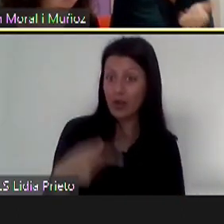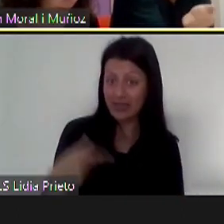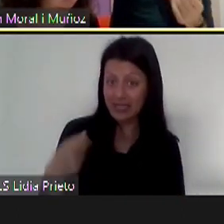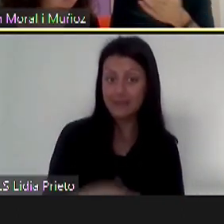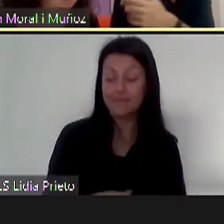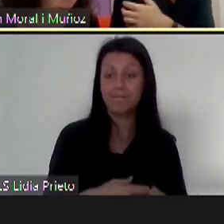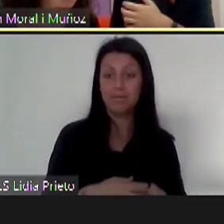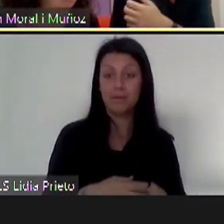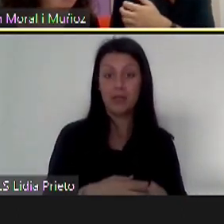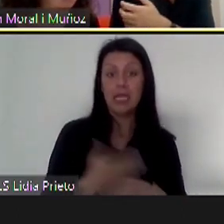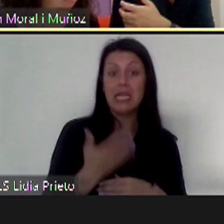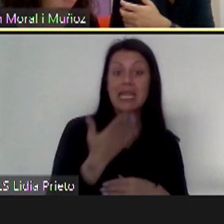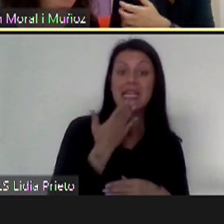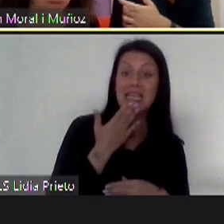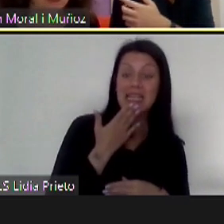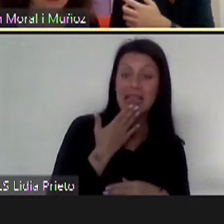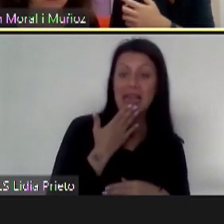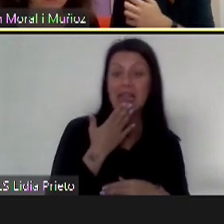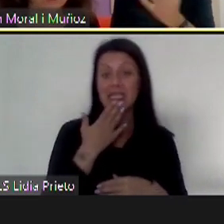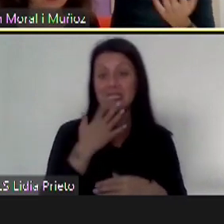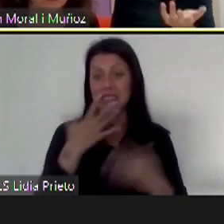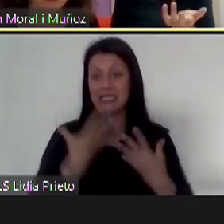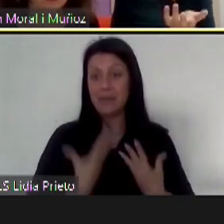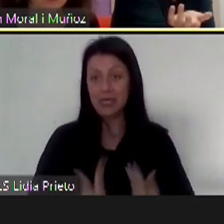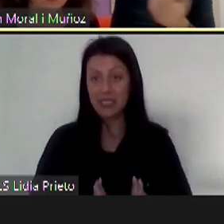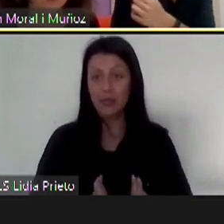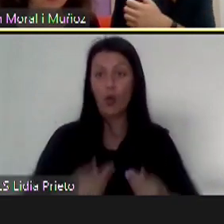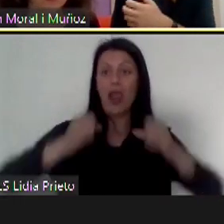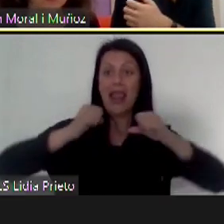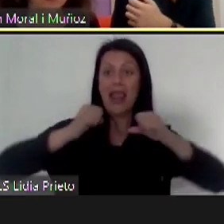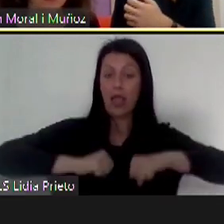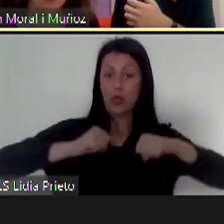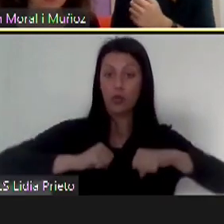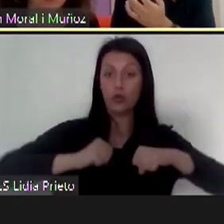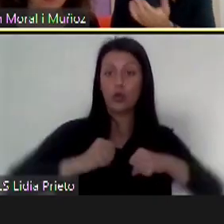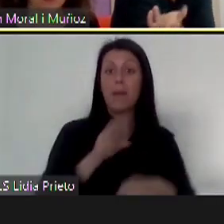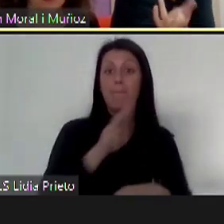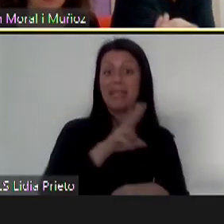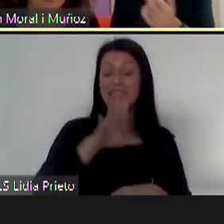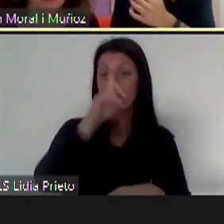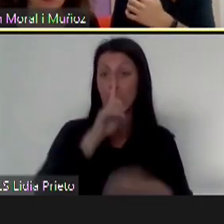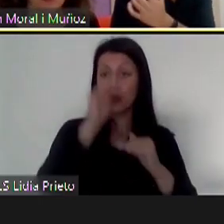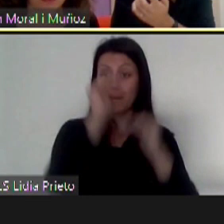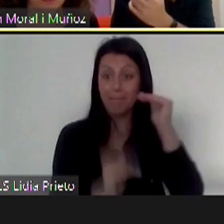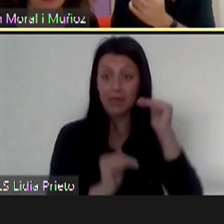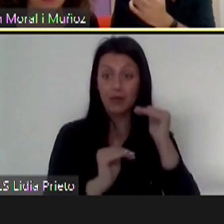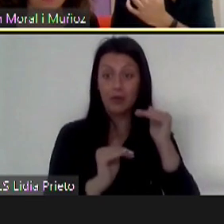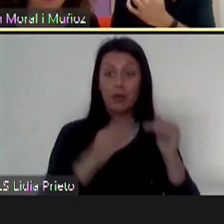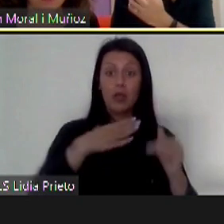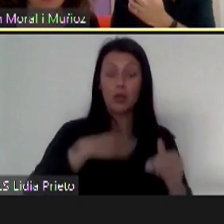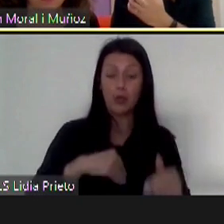de ansiedad, del sueño o depresivos en adultos, y en menores de 25 años pues suele ser ya trastorno de ansiedad